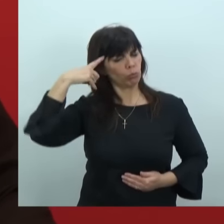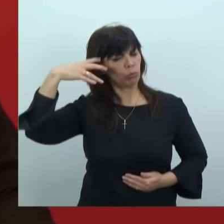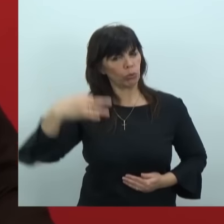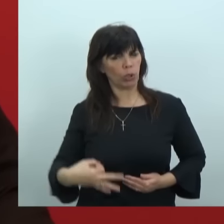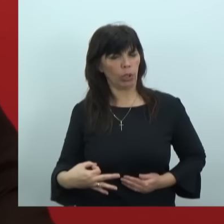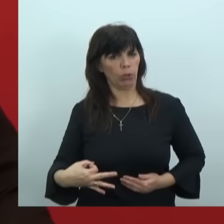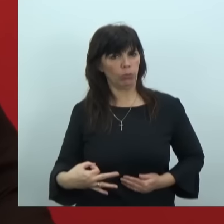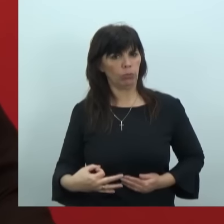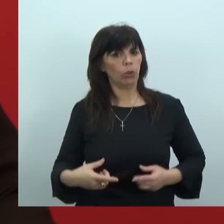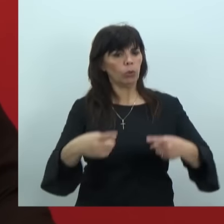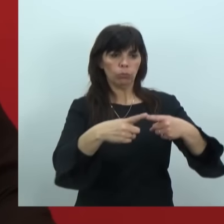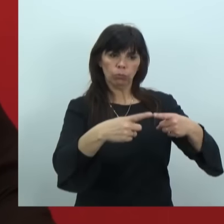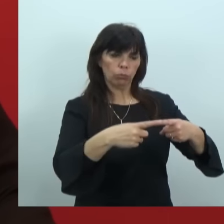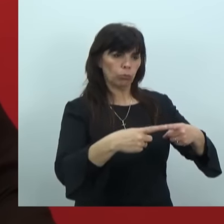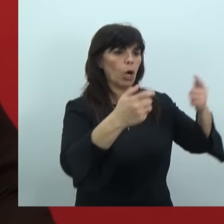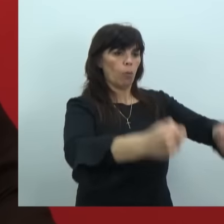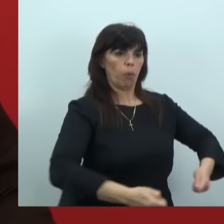ha puesto pastores